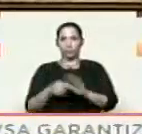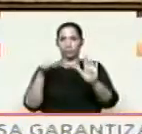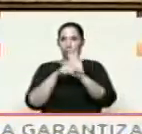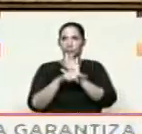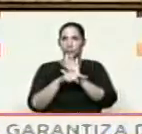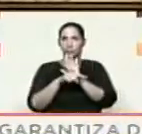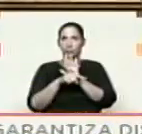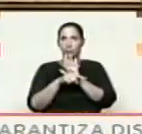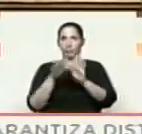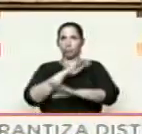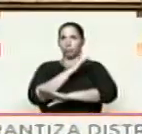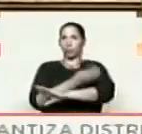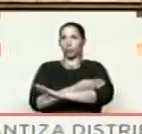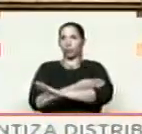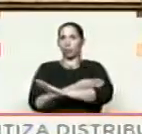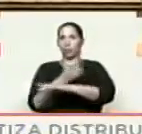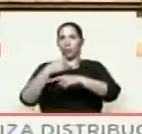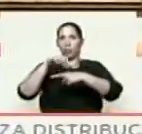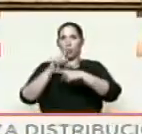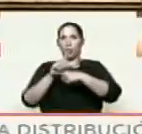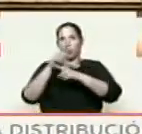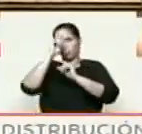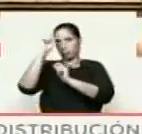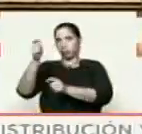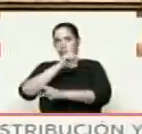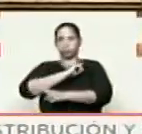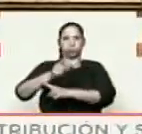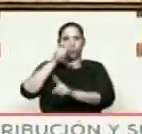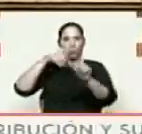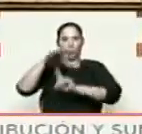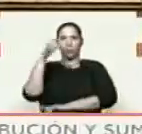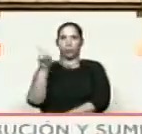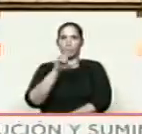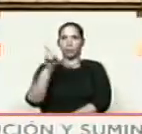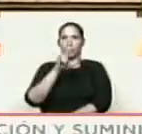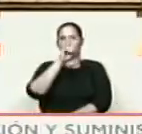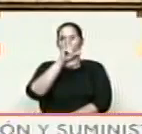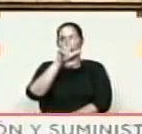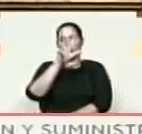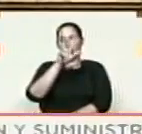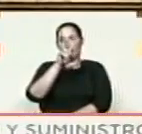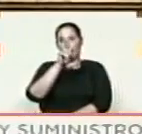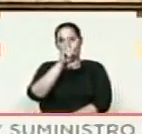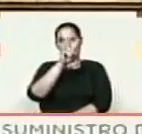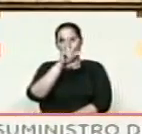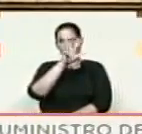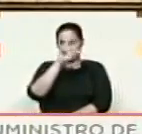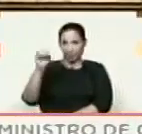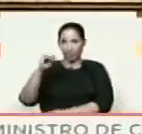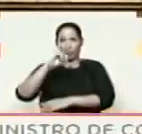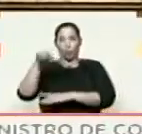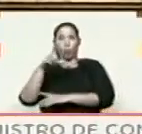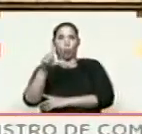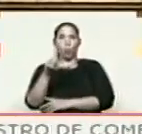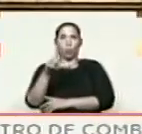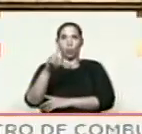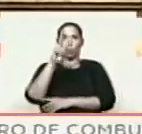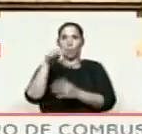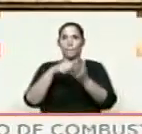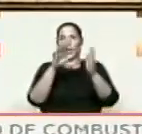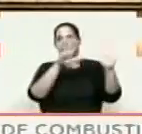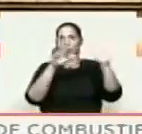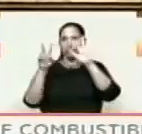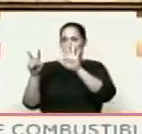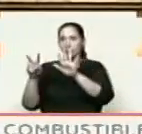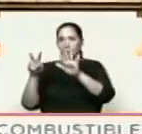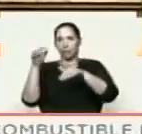poder originario, emanado del mandato conferido por el pueblo de Venezuela el 30 de julio de 2017, en elecciones democráticas, libres,